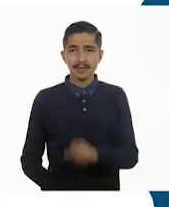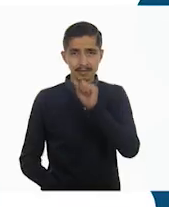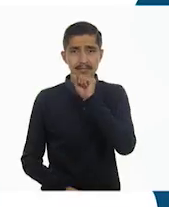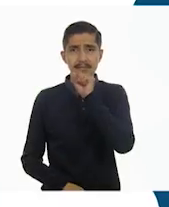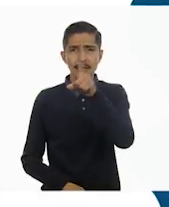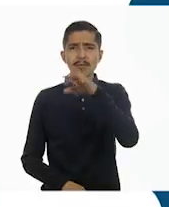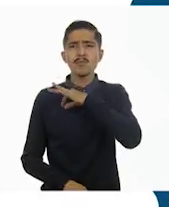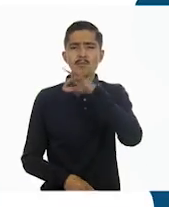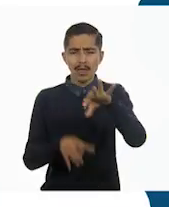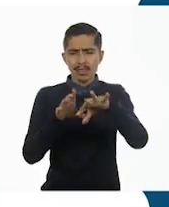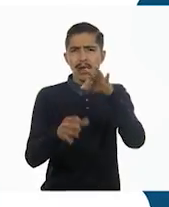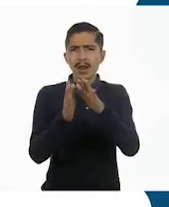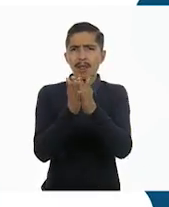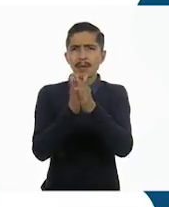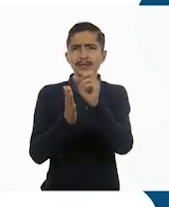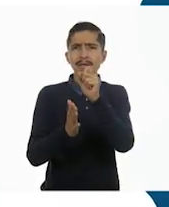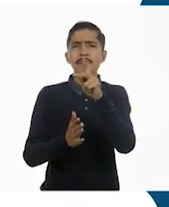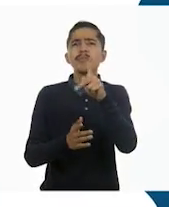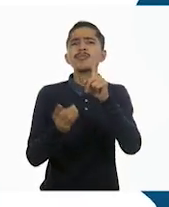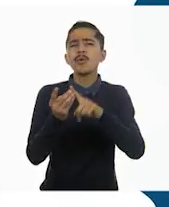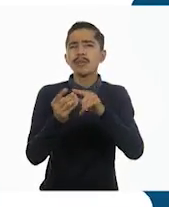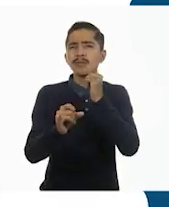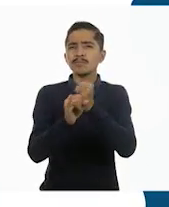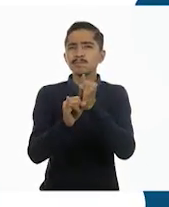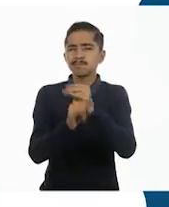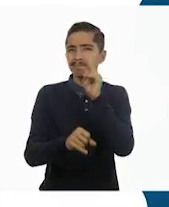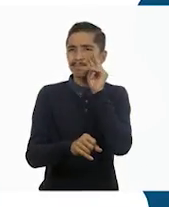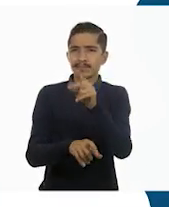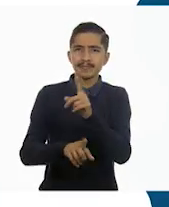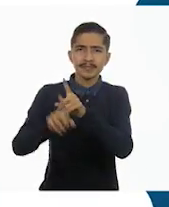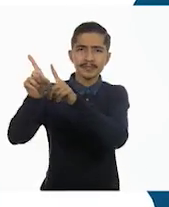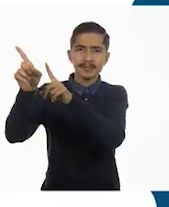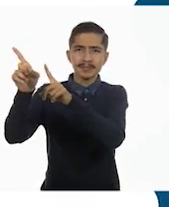También puedes encontrar los libros de texto en la página